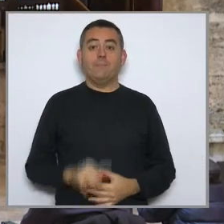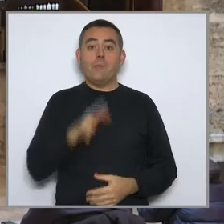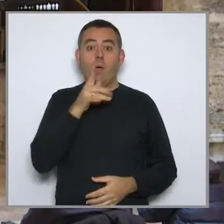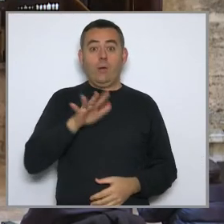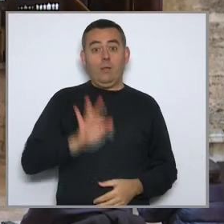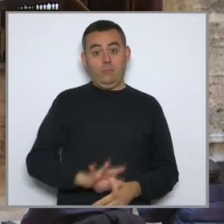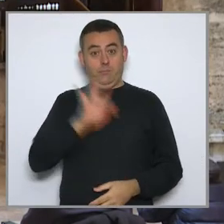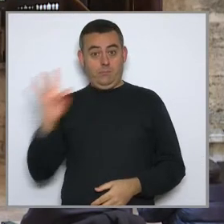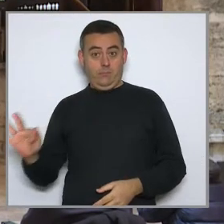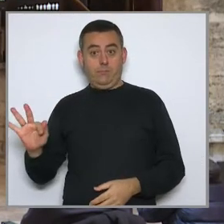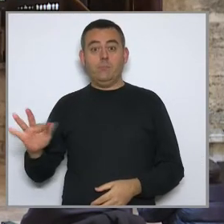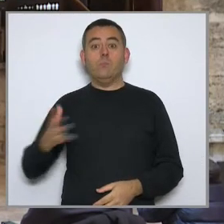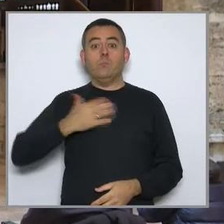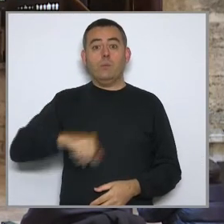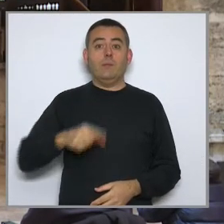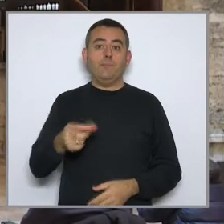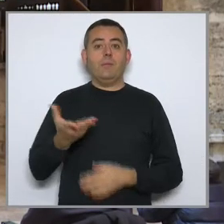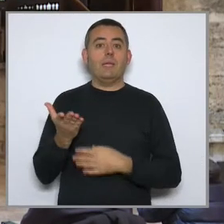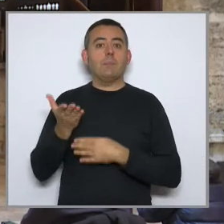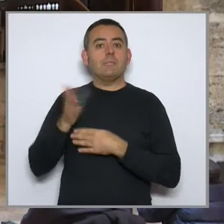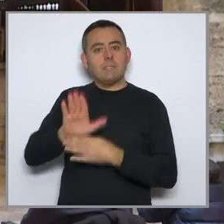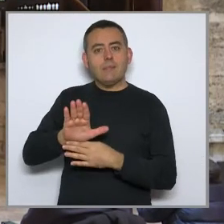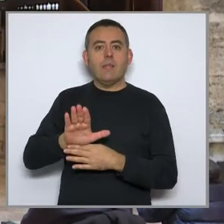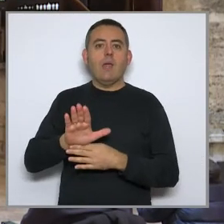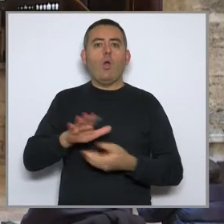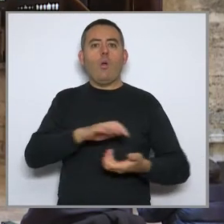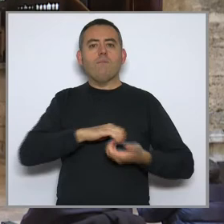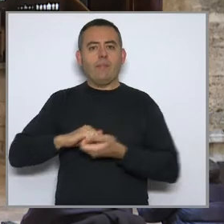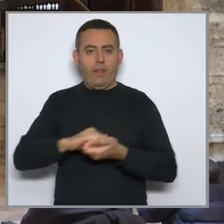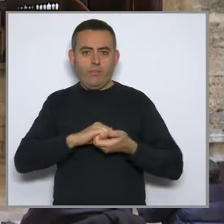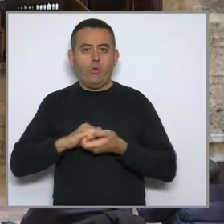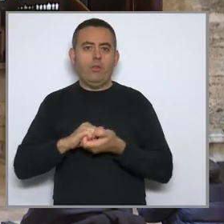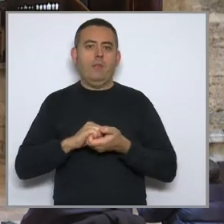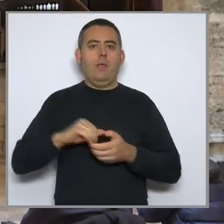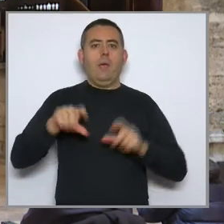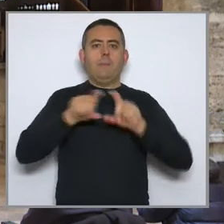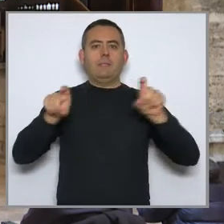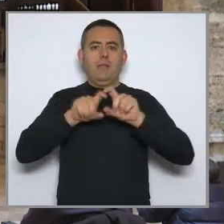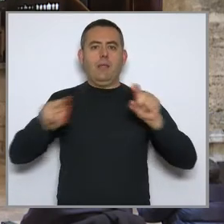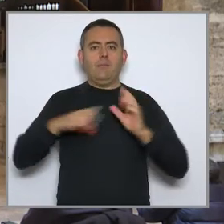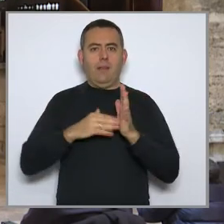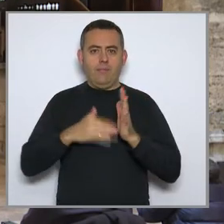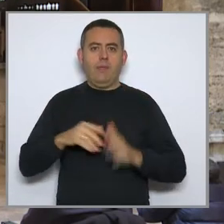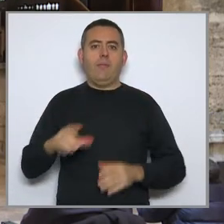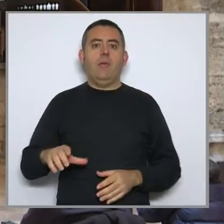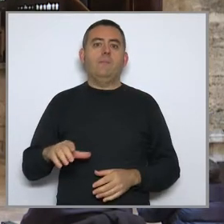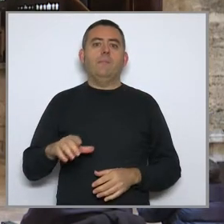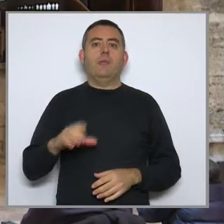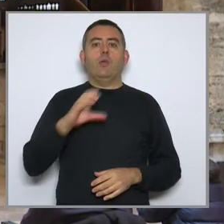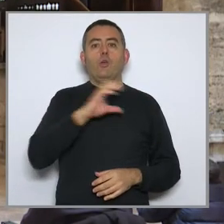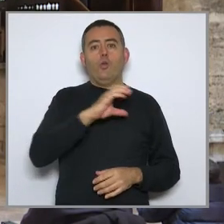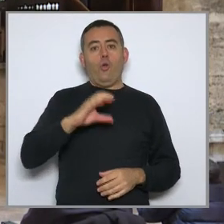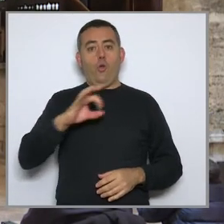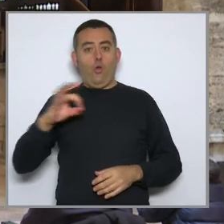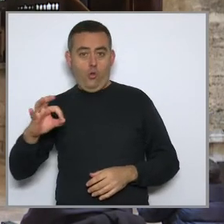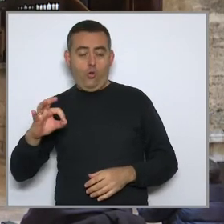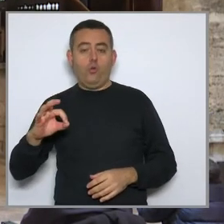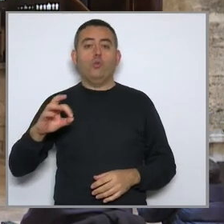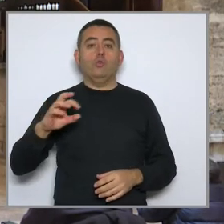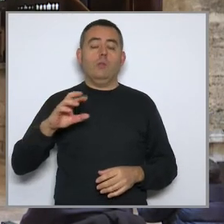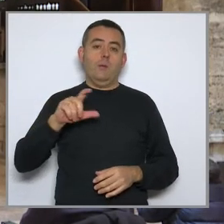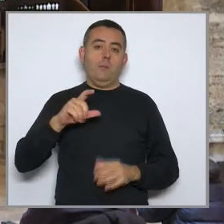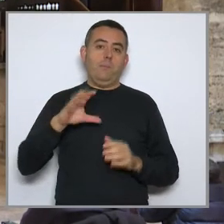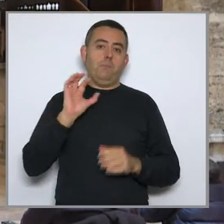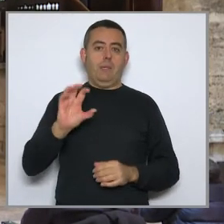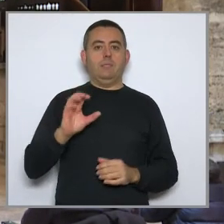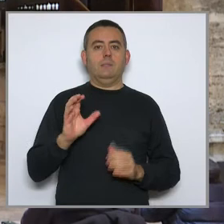palabra los representantes de la Confederación Empresarial de la Comunidad Valenciana, de Comisiones Obreras del País Valenciano y de la Unión General de Trabajadores del